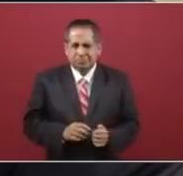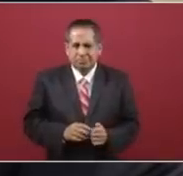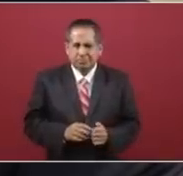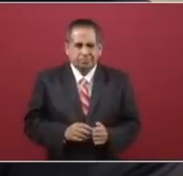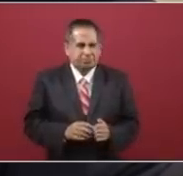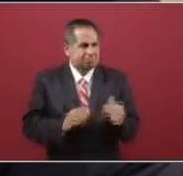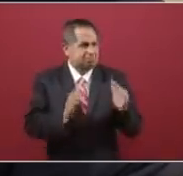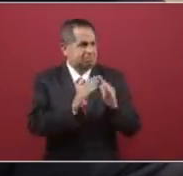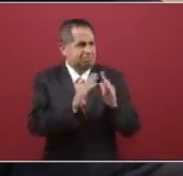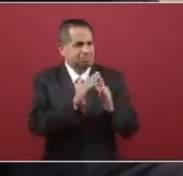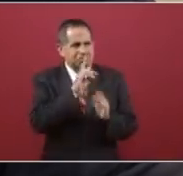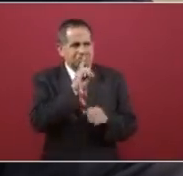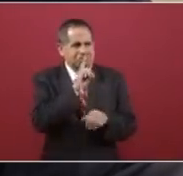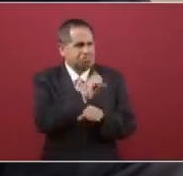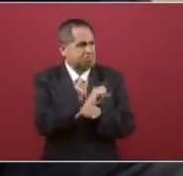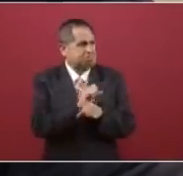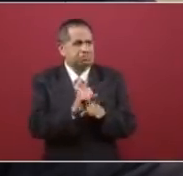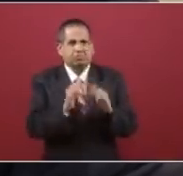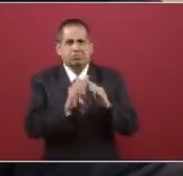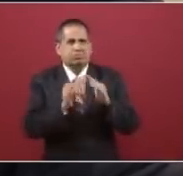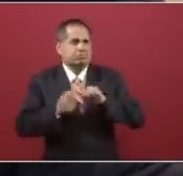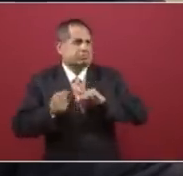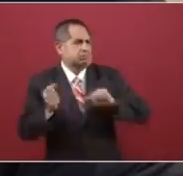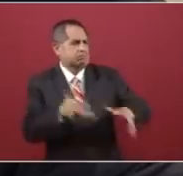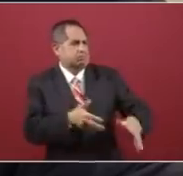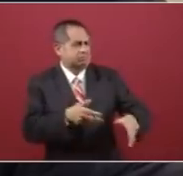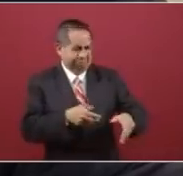una casa abandonada.